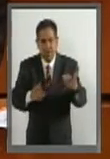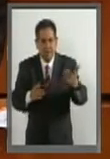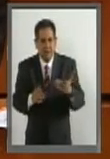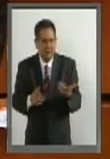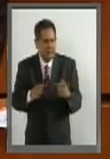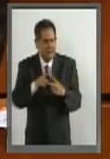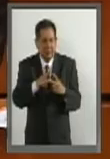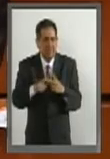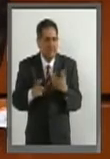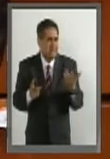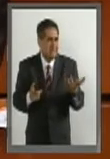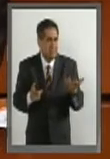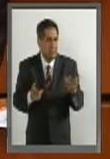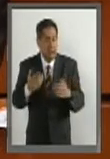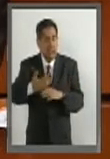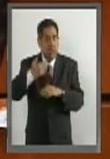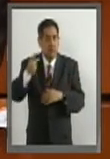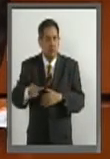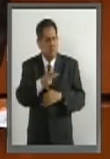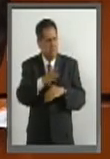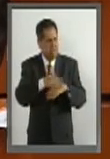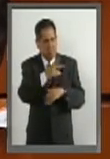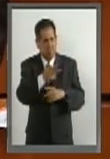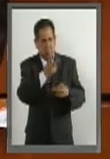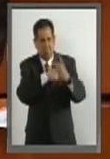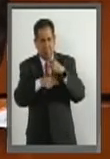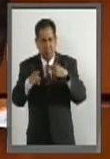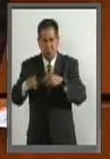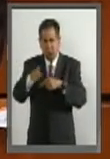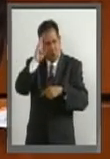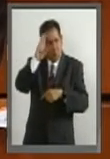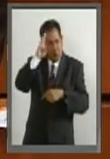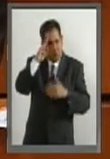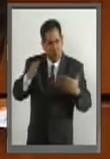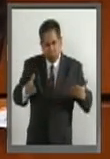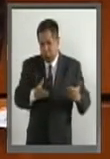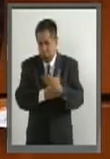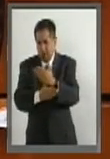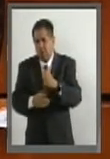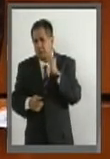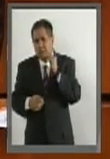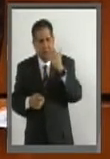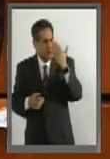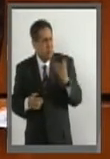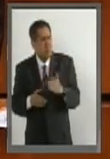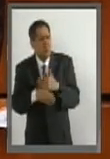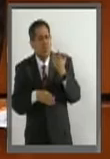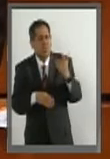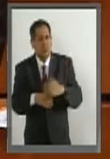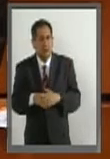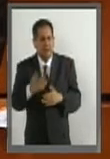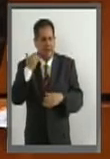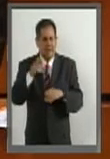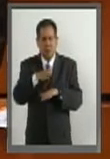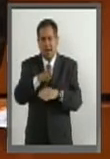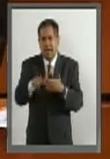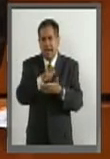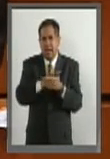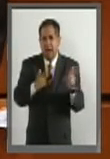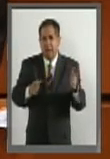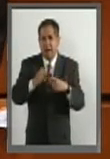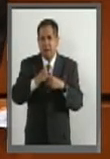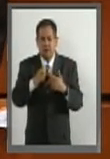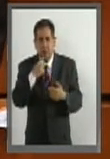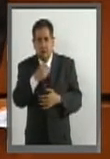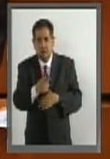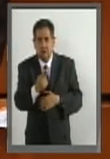bien. Cuando se les preguntaba que por qué estaban haciendo esa barbaridad aquí en el Senado, en la ley de armas de fuego, nos dieron